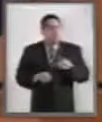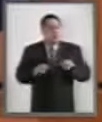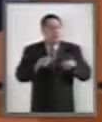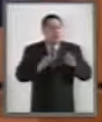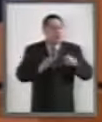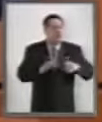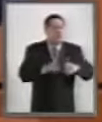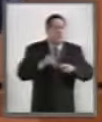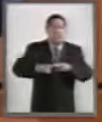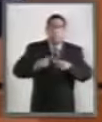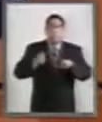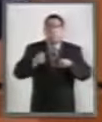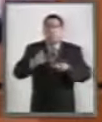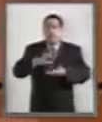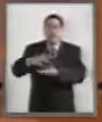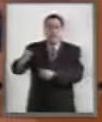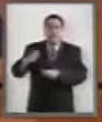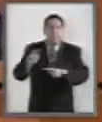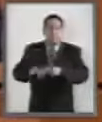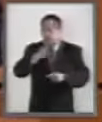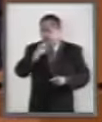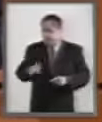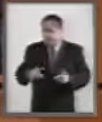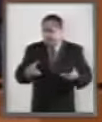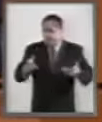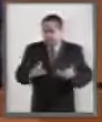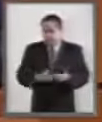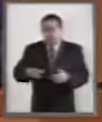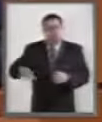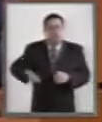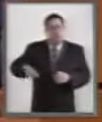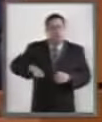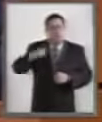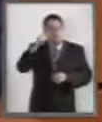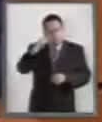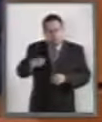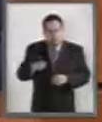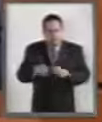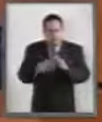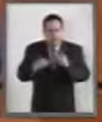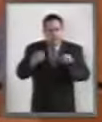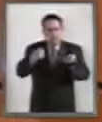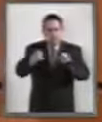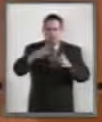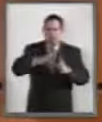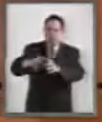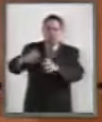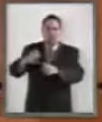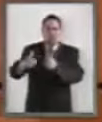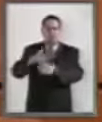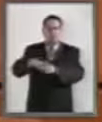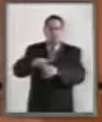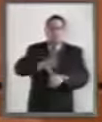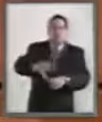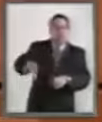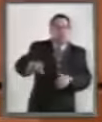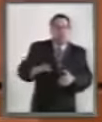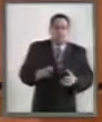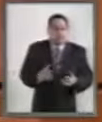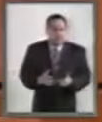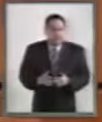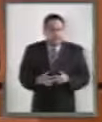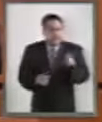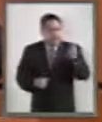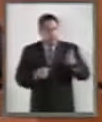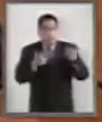¿para quién gobiernan? Pues es evidente, se gobierna para la oligarquía nacional. Mientras hay empresarios de